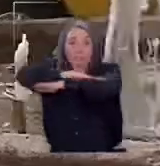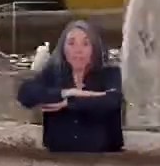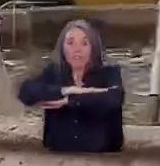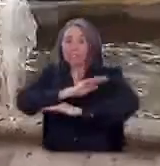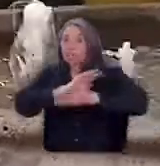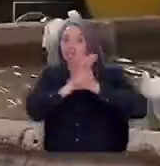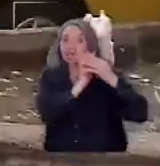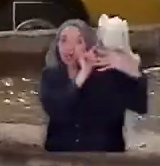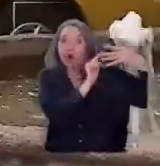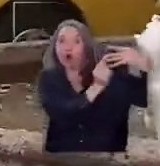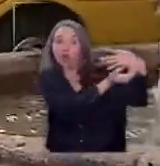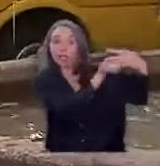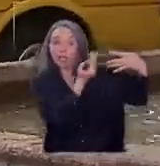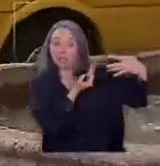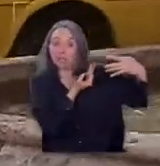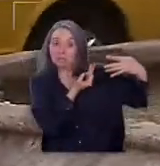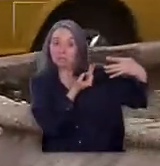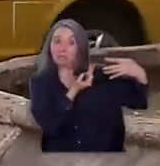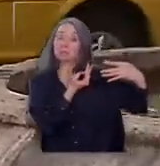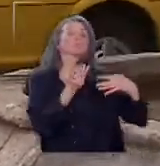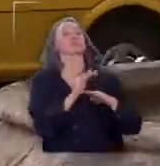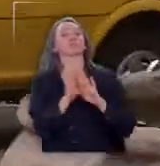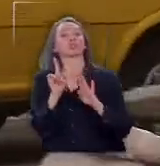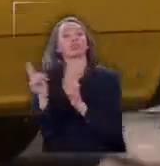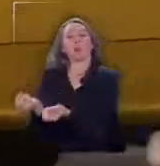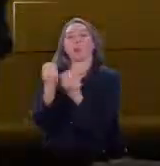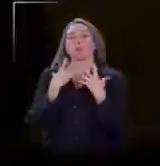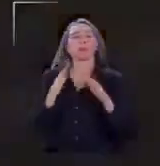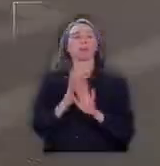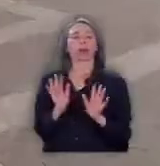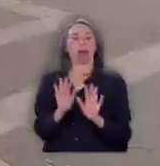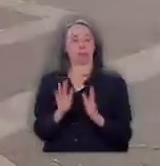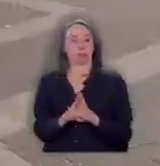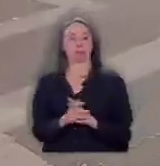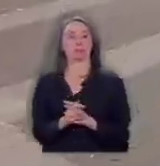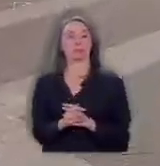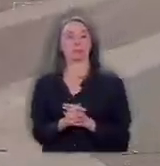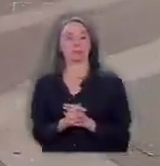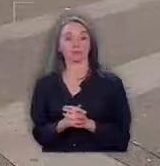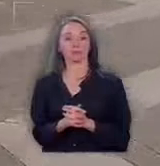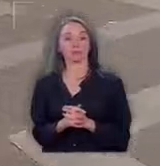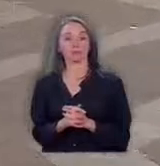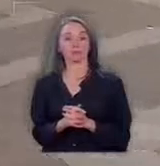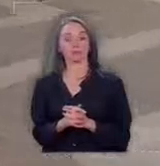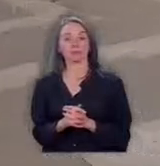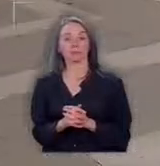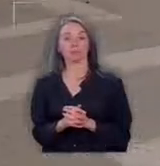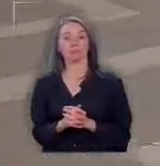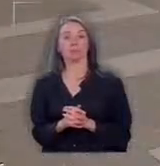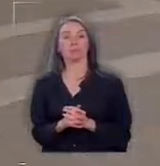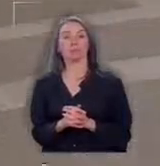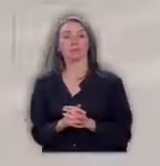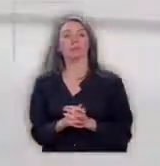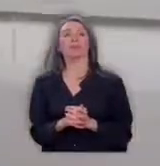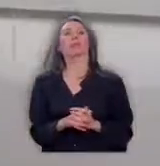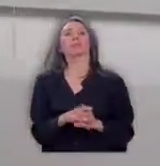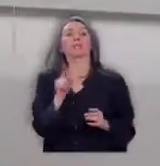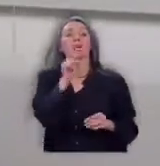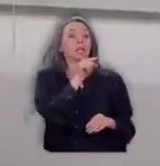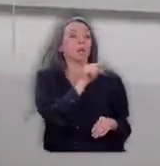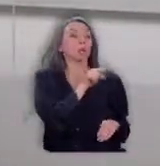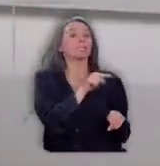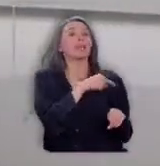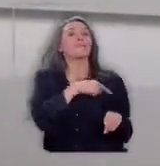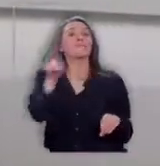todas las instrucciones que teníamos no nos iba a pasar nada a moneda